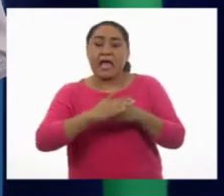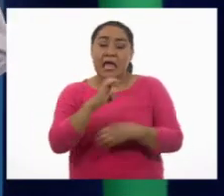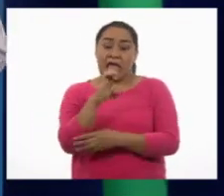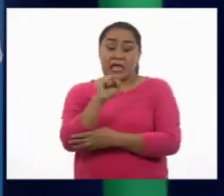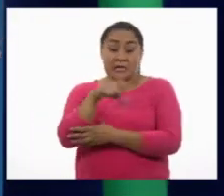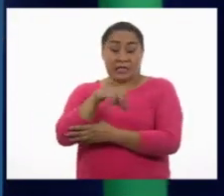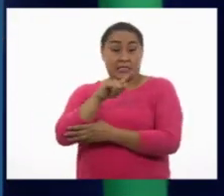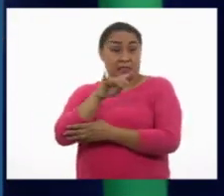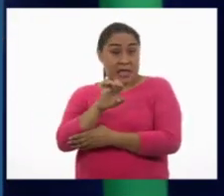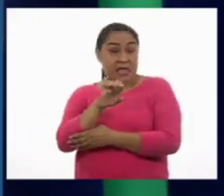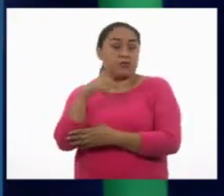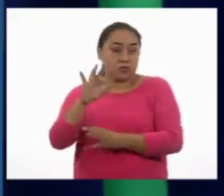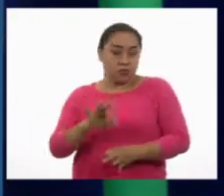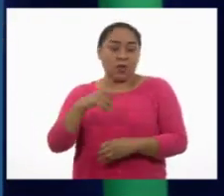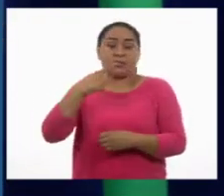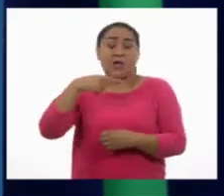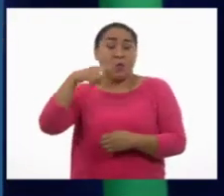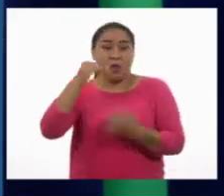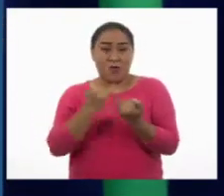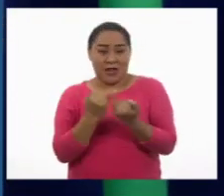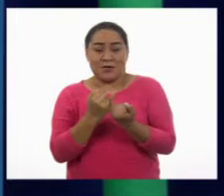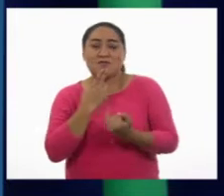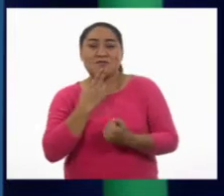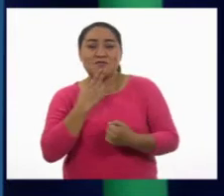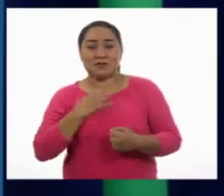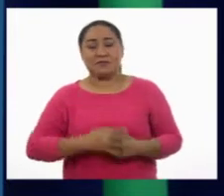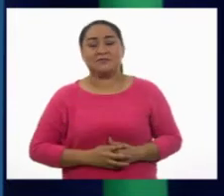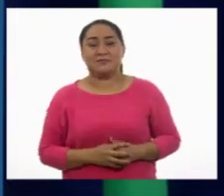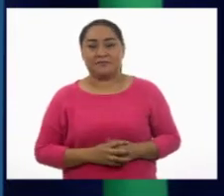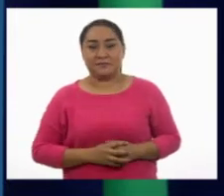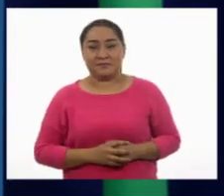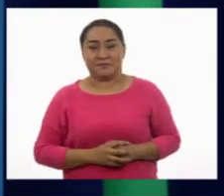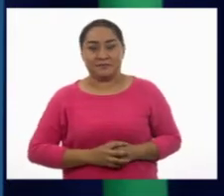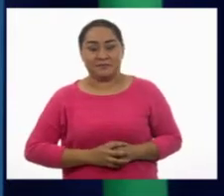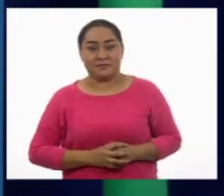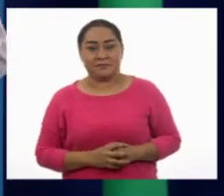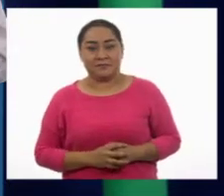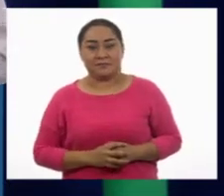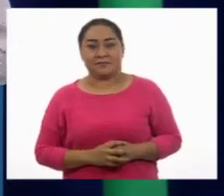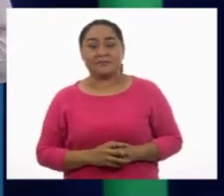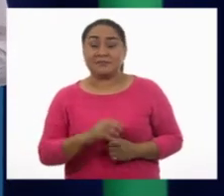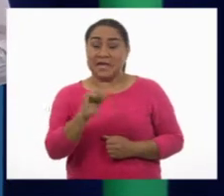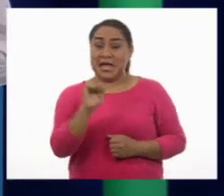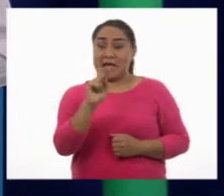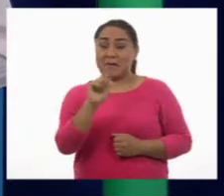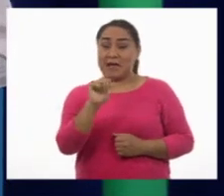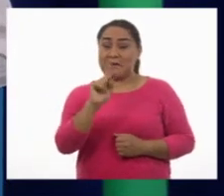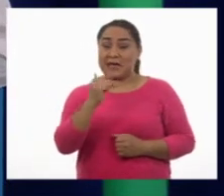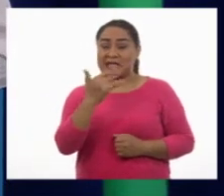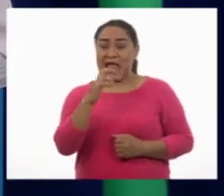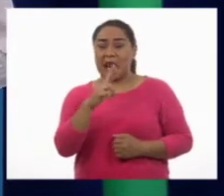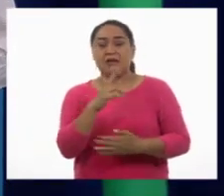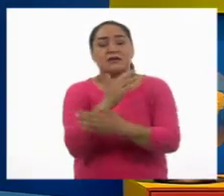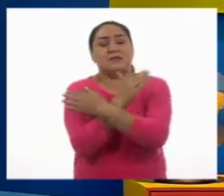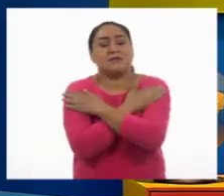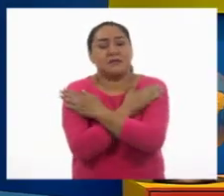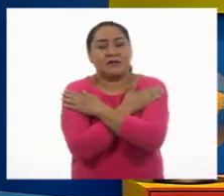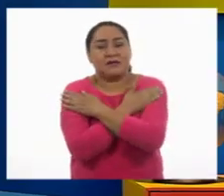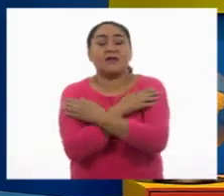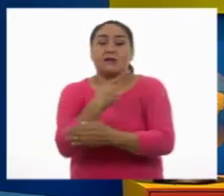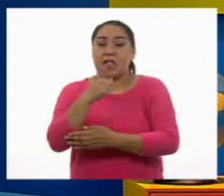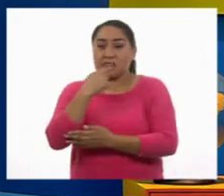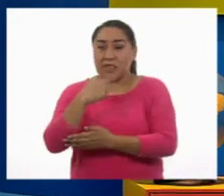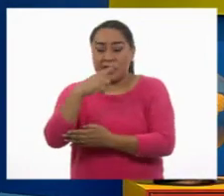Nahuatl Iskil Kinequisto, la cual es le cuali, la yole. Apapachar, de náhuatl apapachoa, que